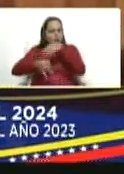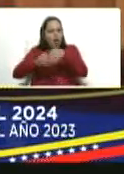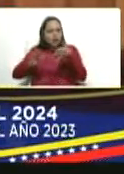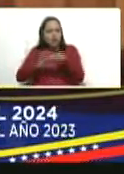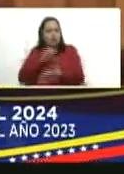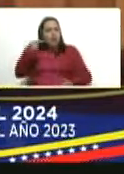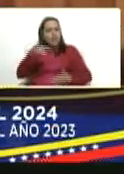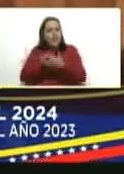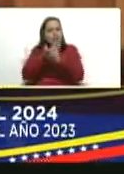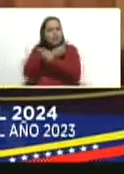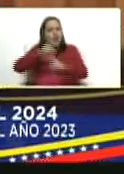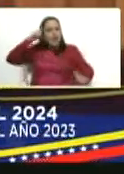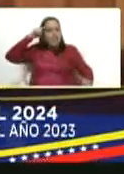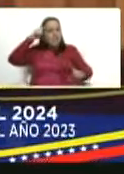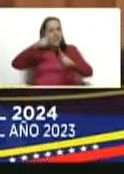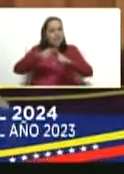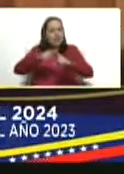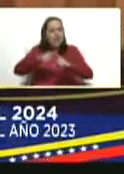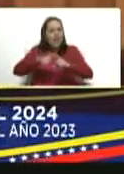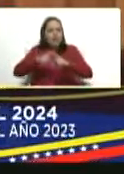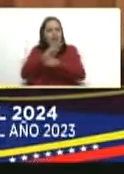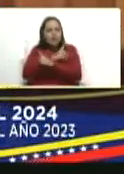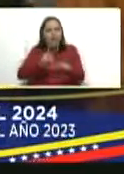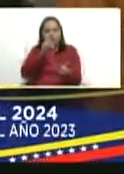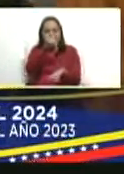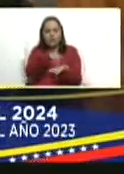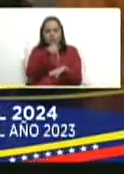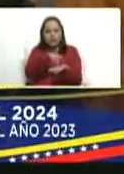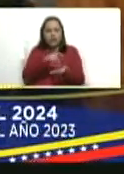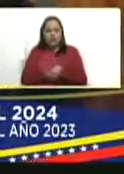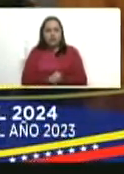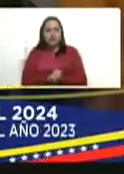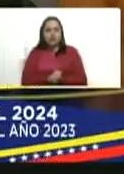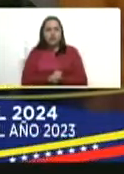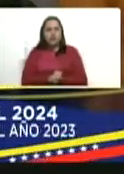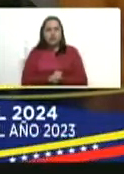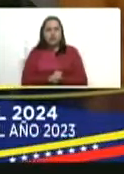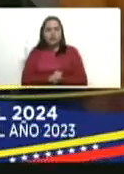popular, la democracia directa, la democracia participativa como esencia